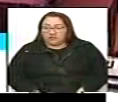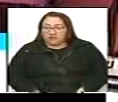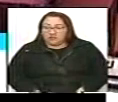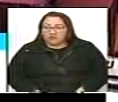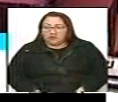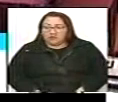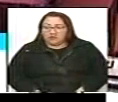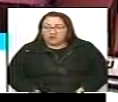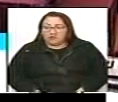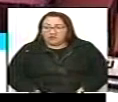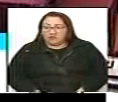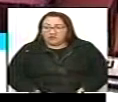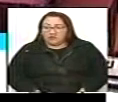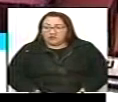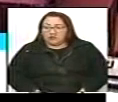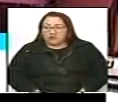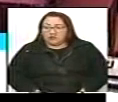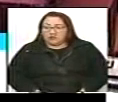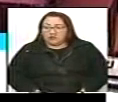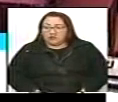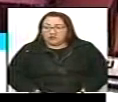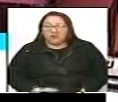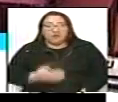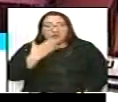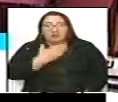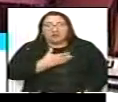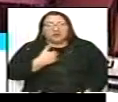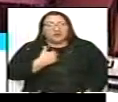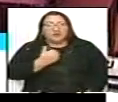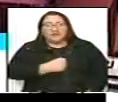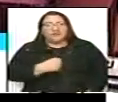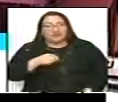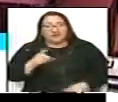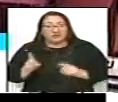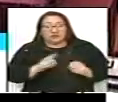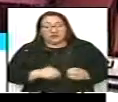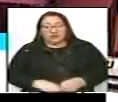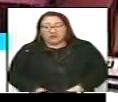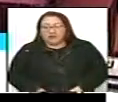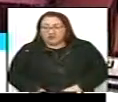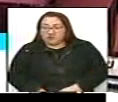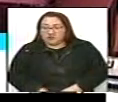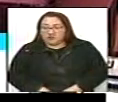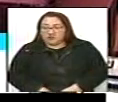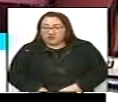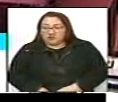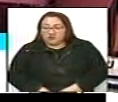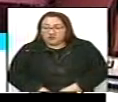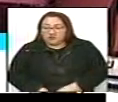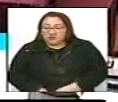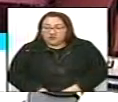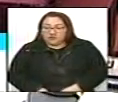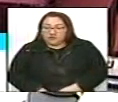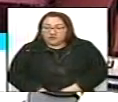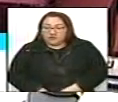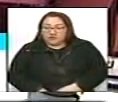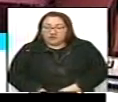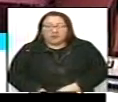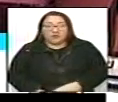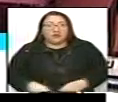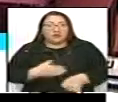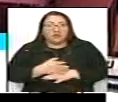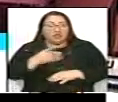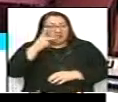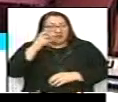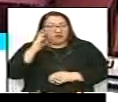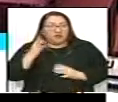Primero, para lamentar que en este debate se haya metido a Keiko Fujimori.